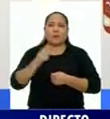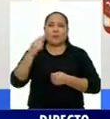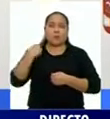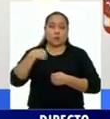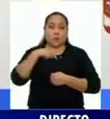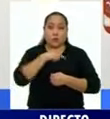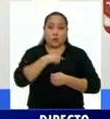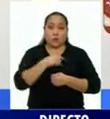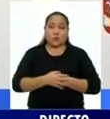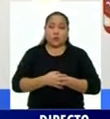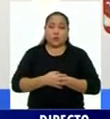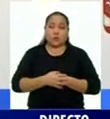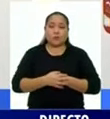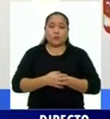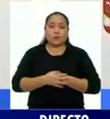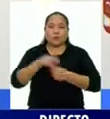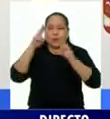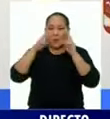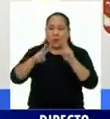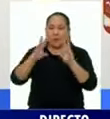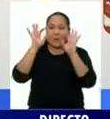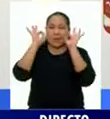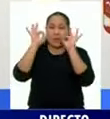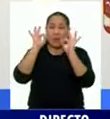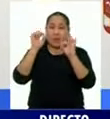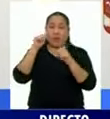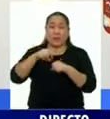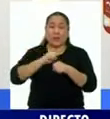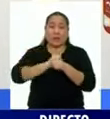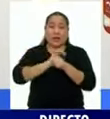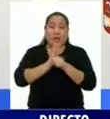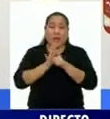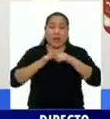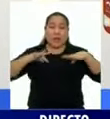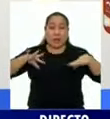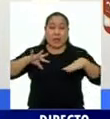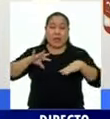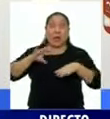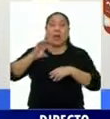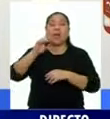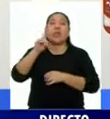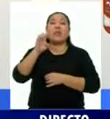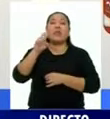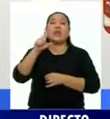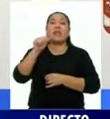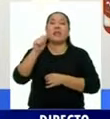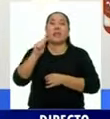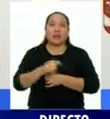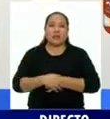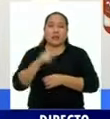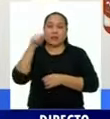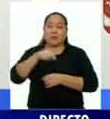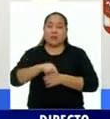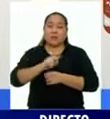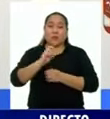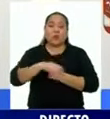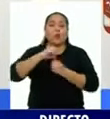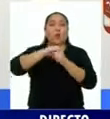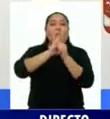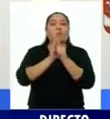Estamos frente a la amenaza de esta variante Delta, que al parecer es una variante peligrosa,